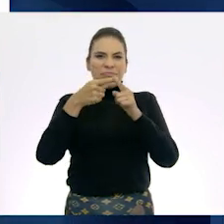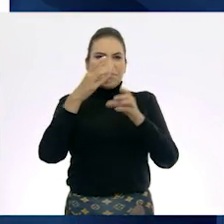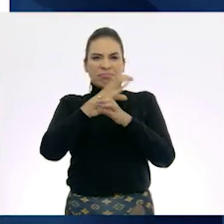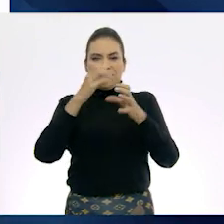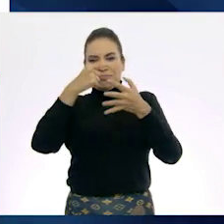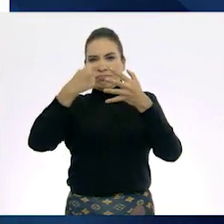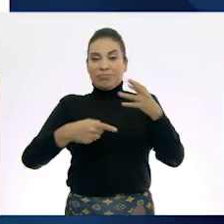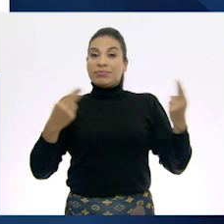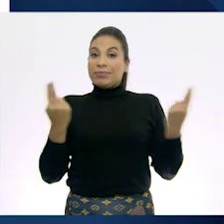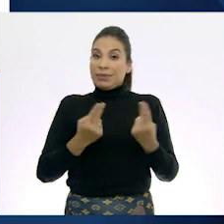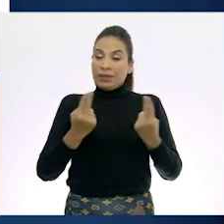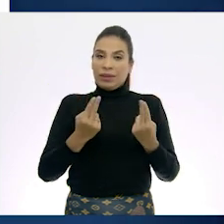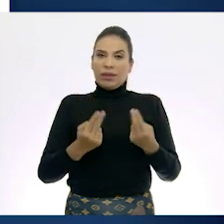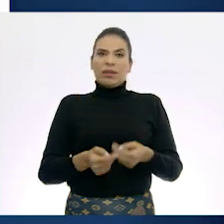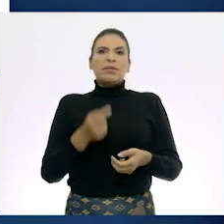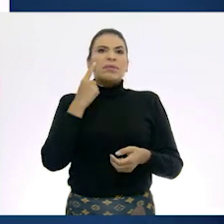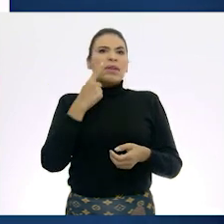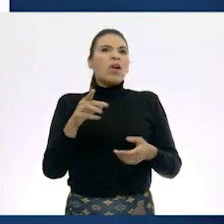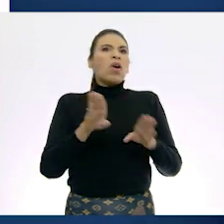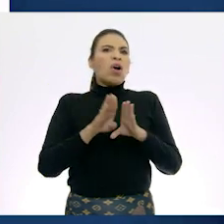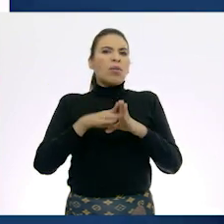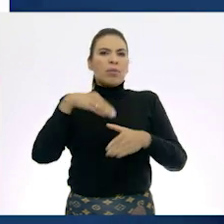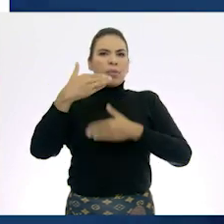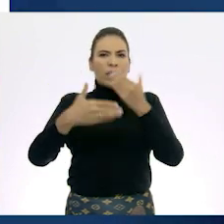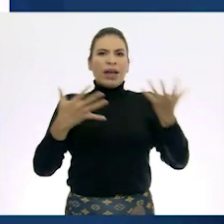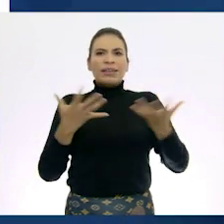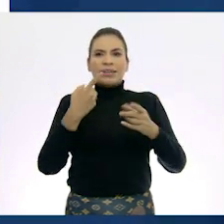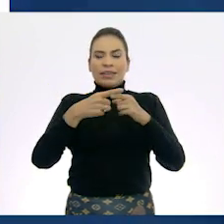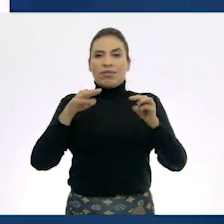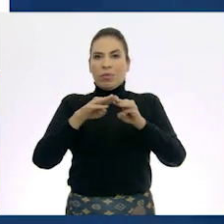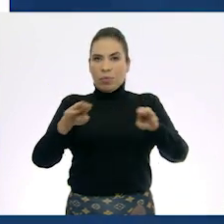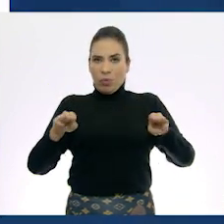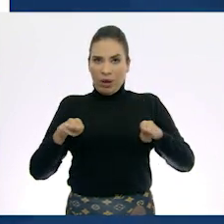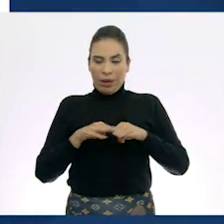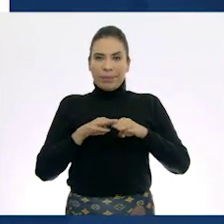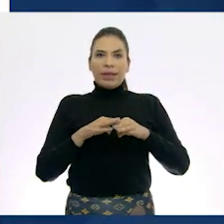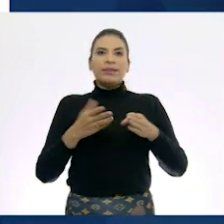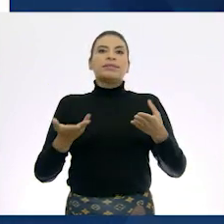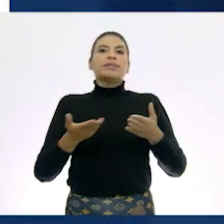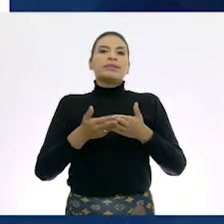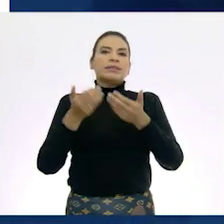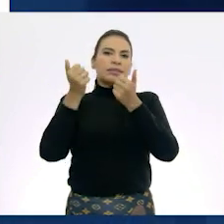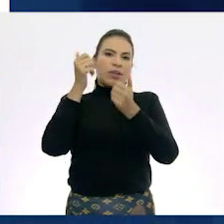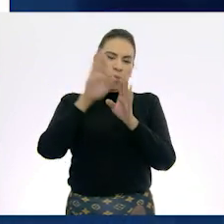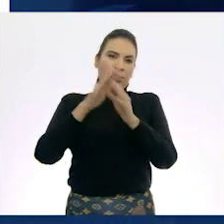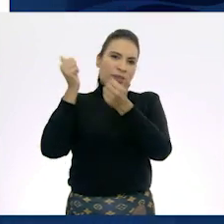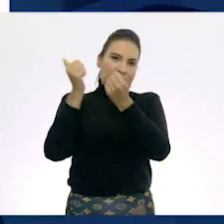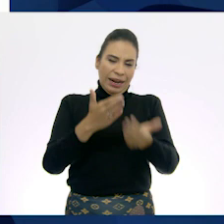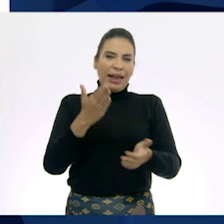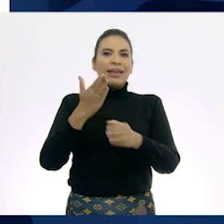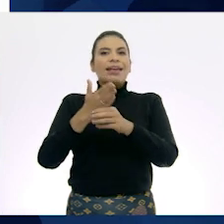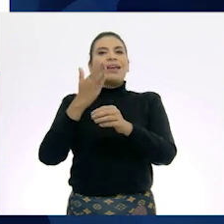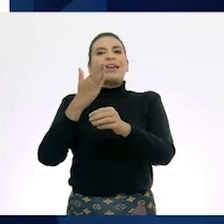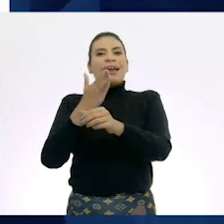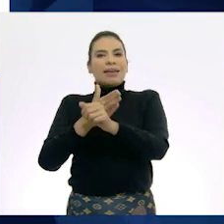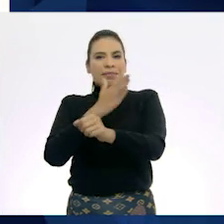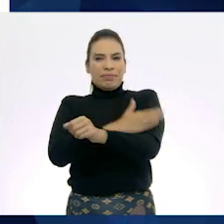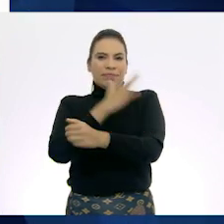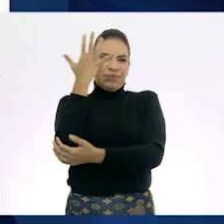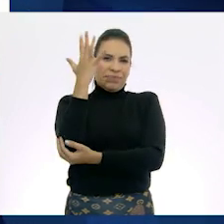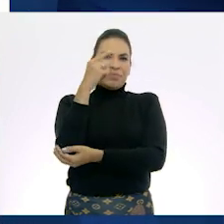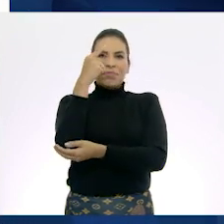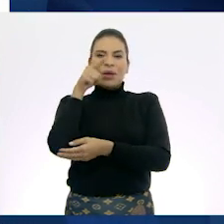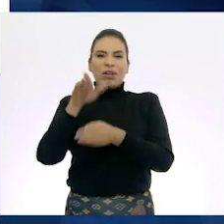necesidades. Vimos cómo es el proceso de elaboración de los muebles, desde que traen los árboles, que son la materia prima, hasta